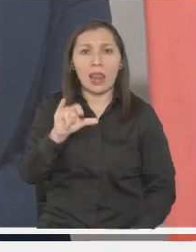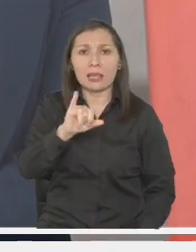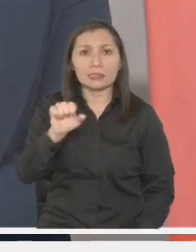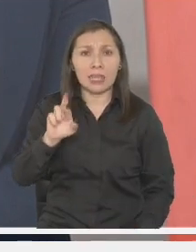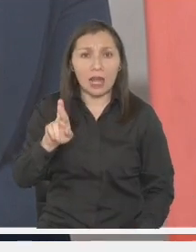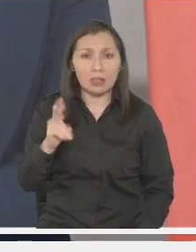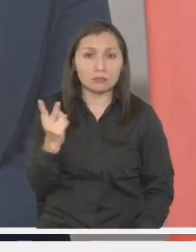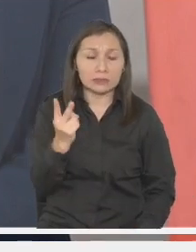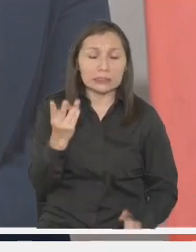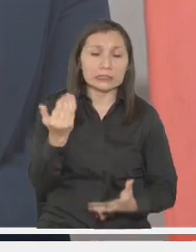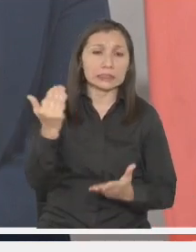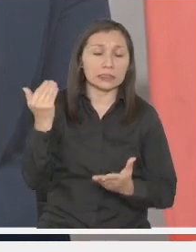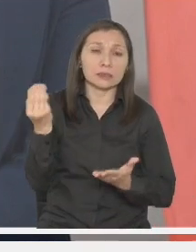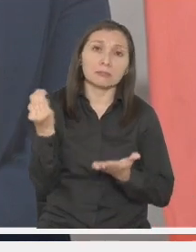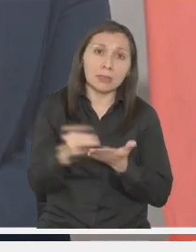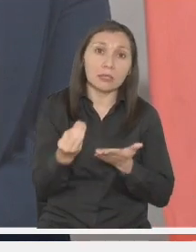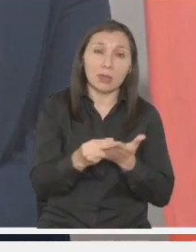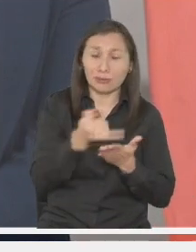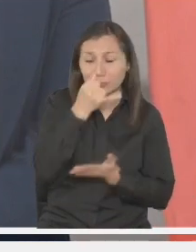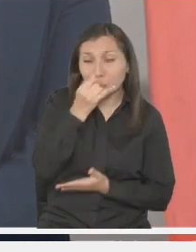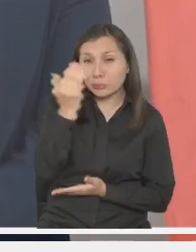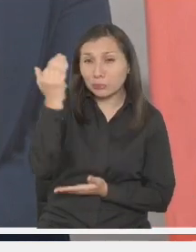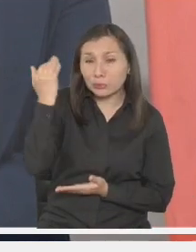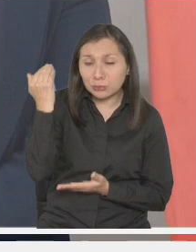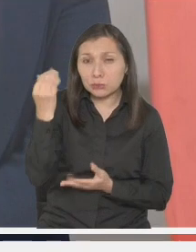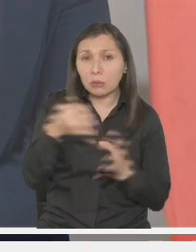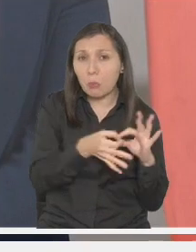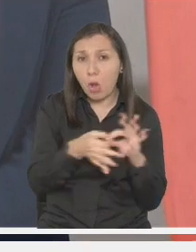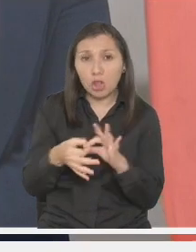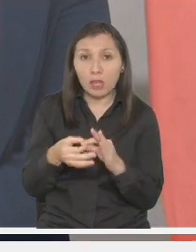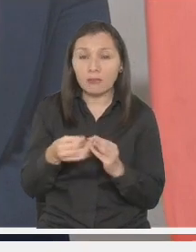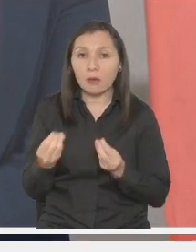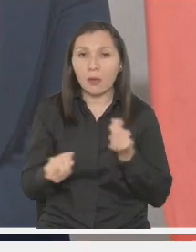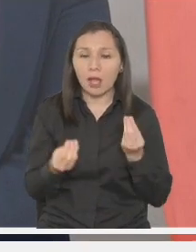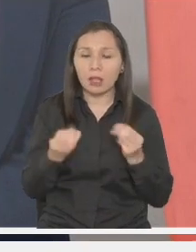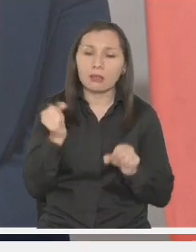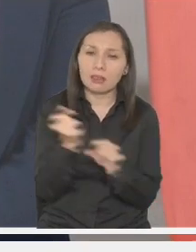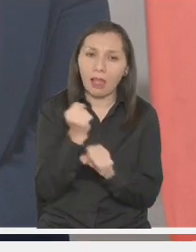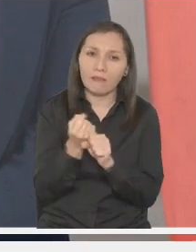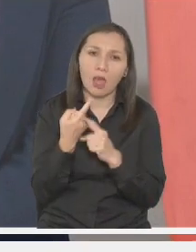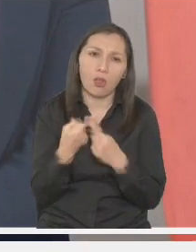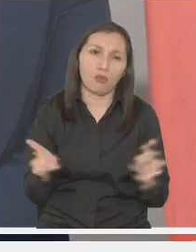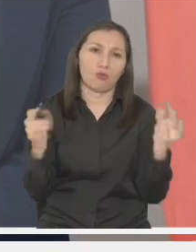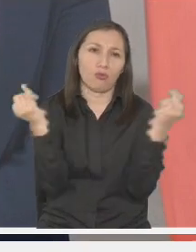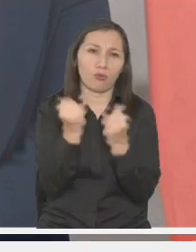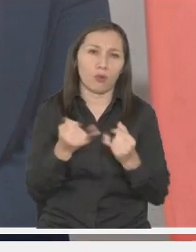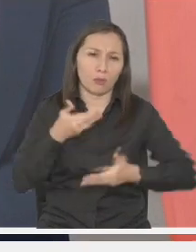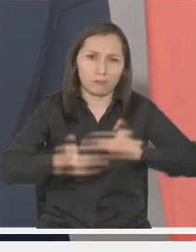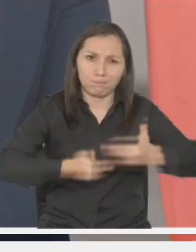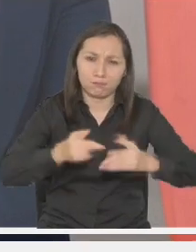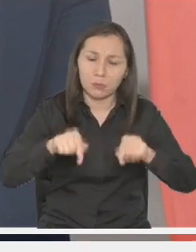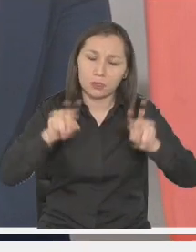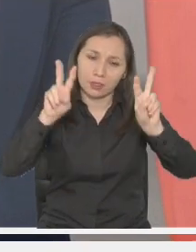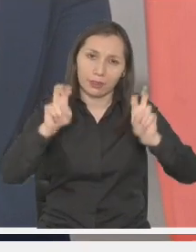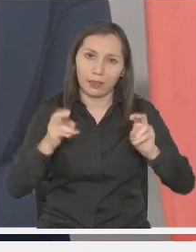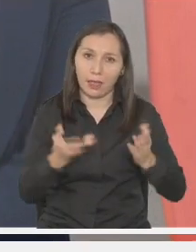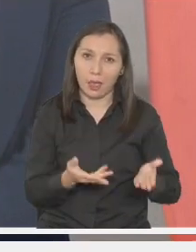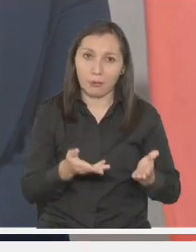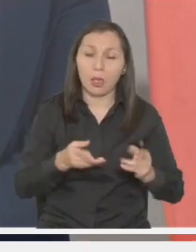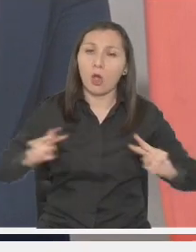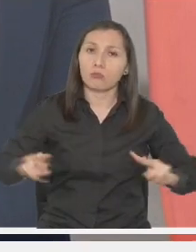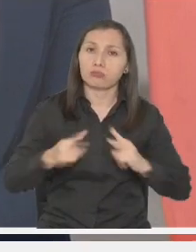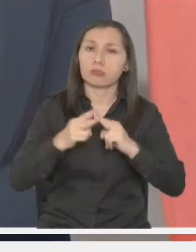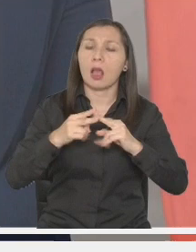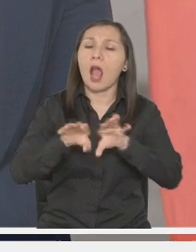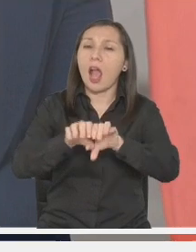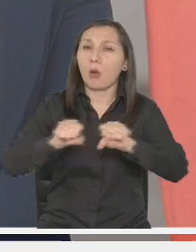razones adicionales a las que ya hay hace mucho tiempo para trabajar de otra manera en esta materia, para construir